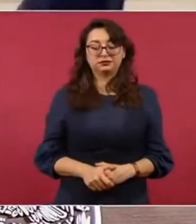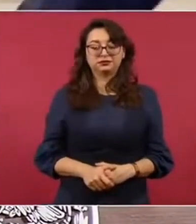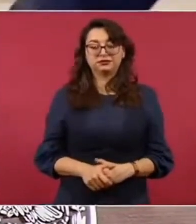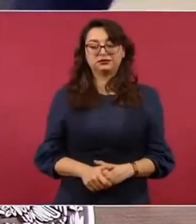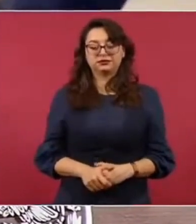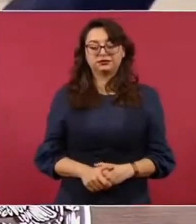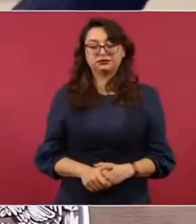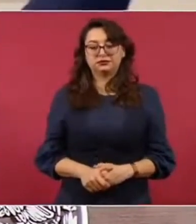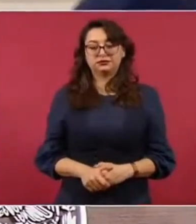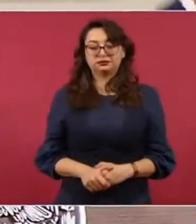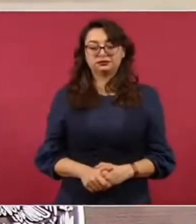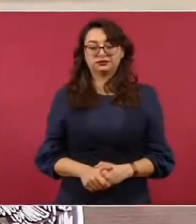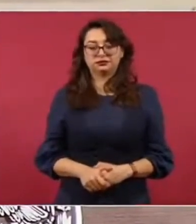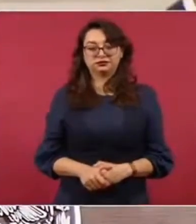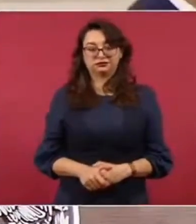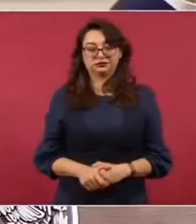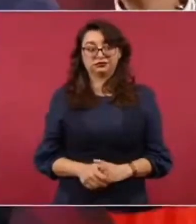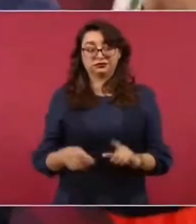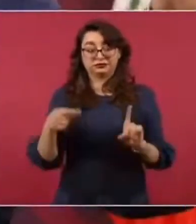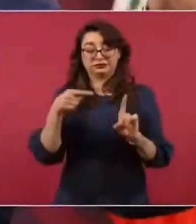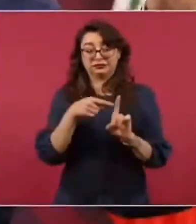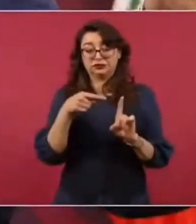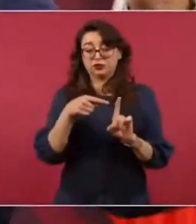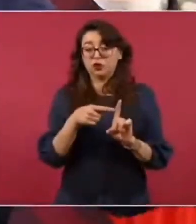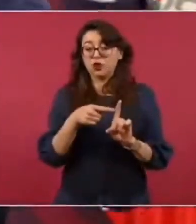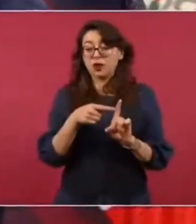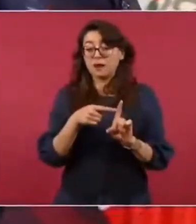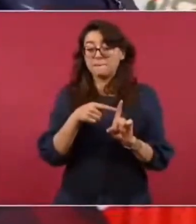que le hubiese permitido